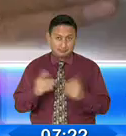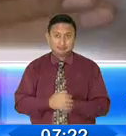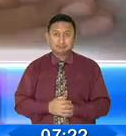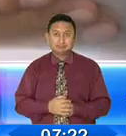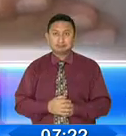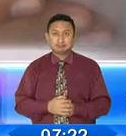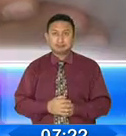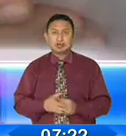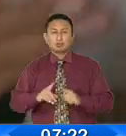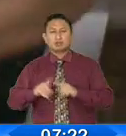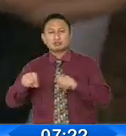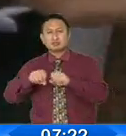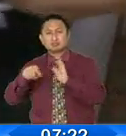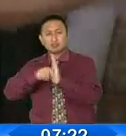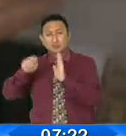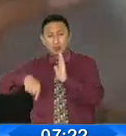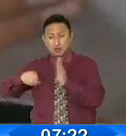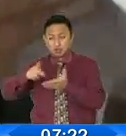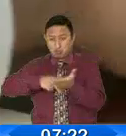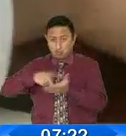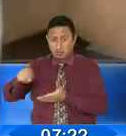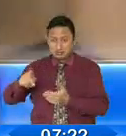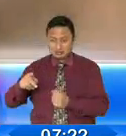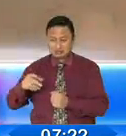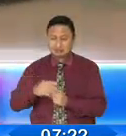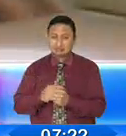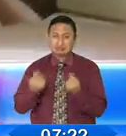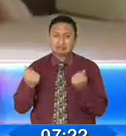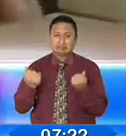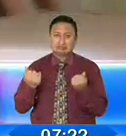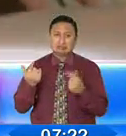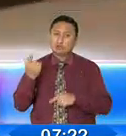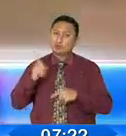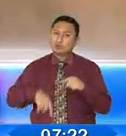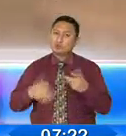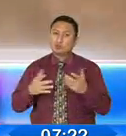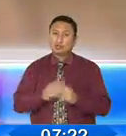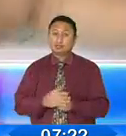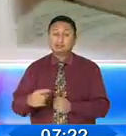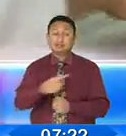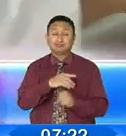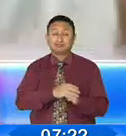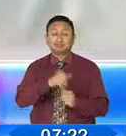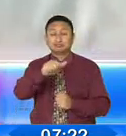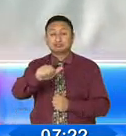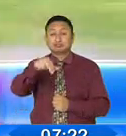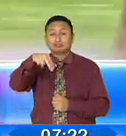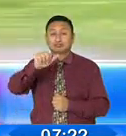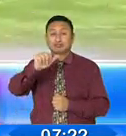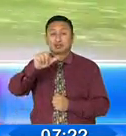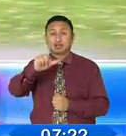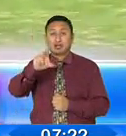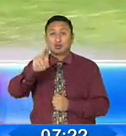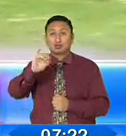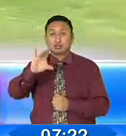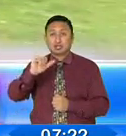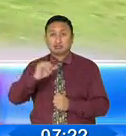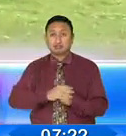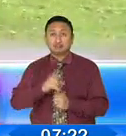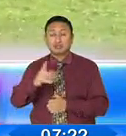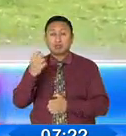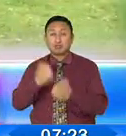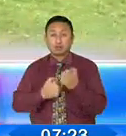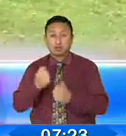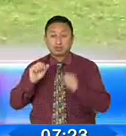pagar un abogado no está al alcance de algunas familias ecuatorianas, como es el caso de Ana Lucía Sornosa. Ella tiene un problema sobre